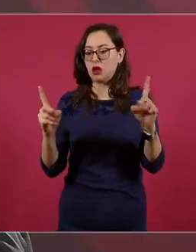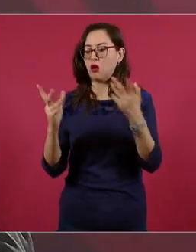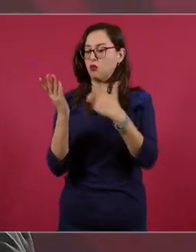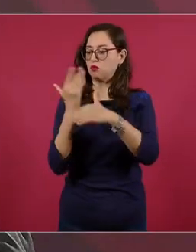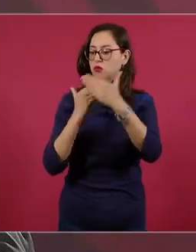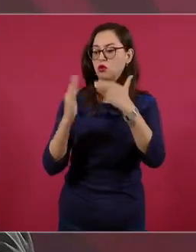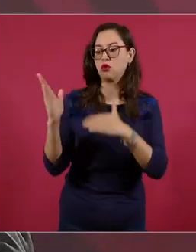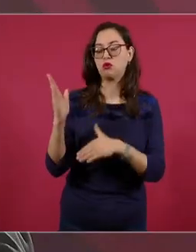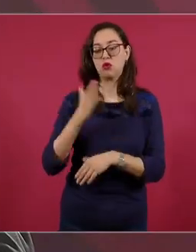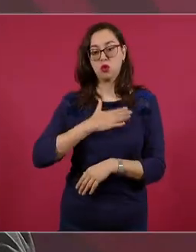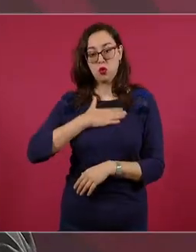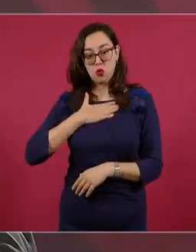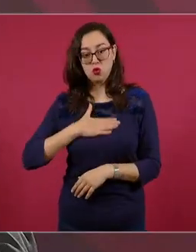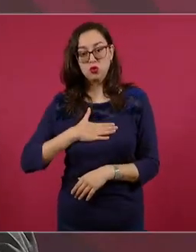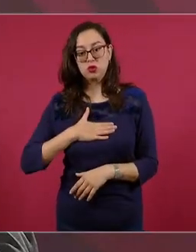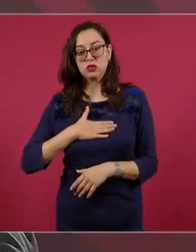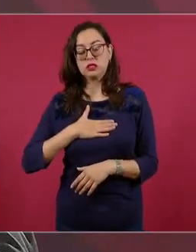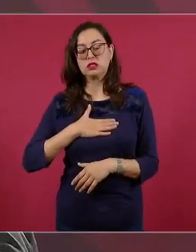no haya tanta